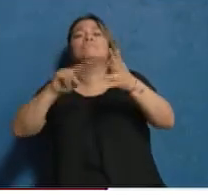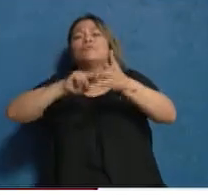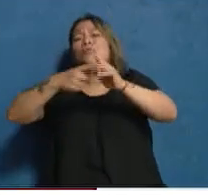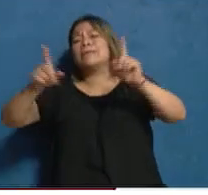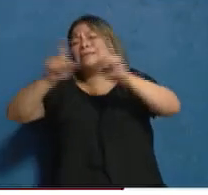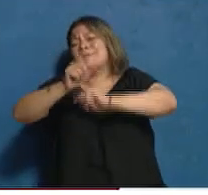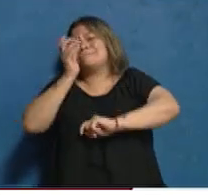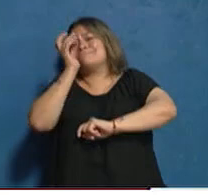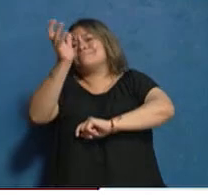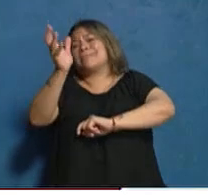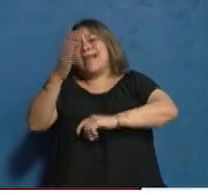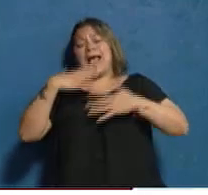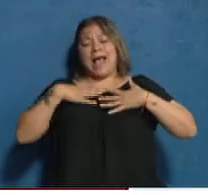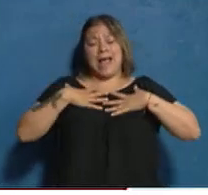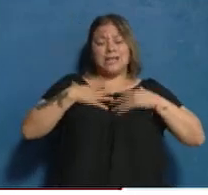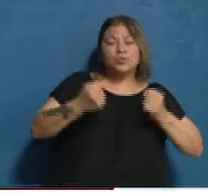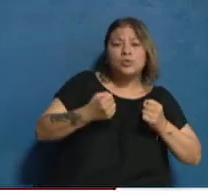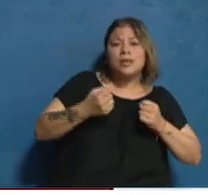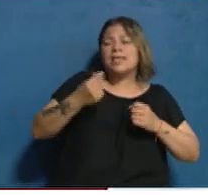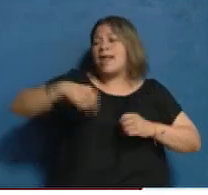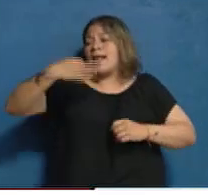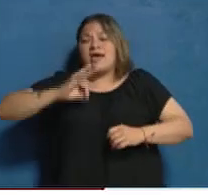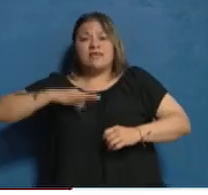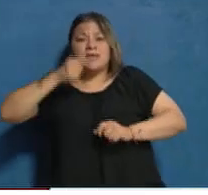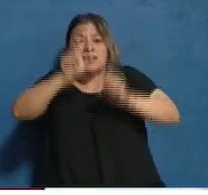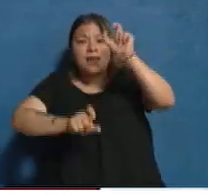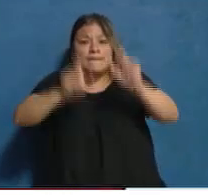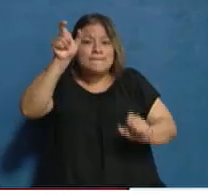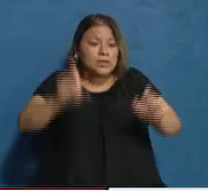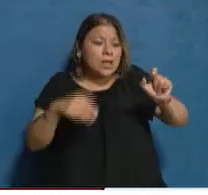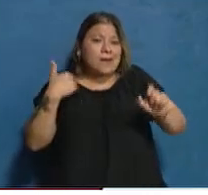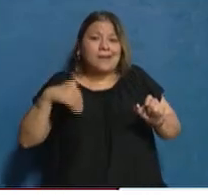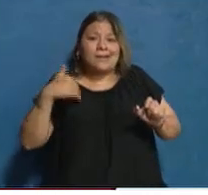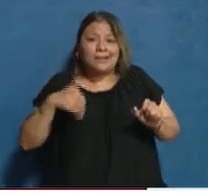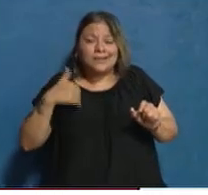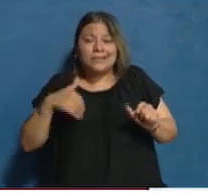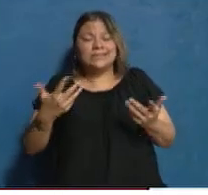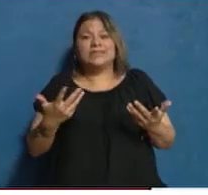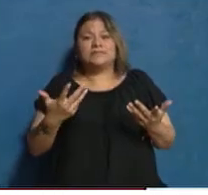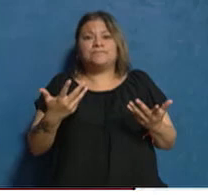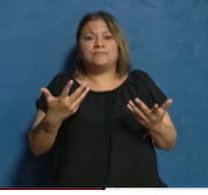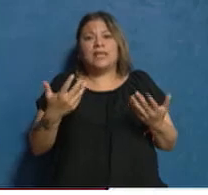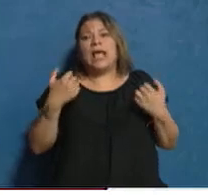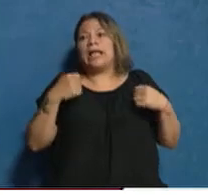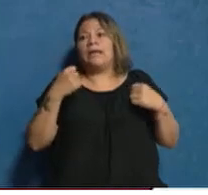muy nocivos a la salud y a la calidad de vida de los argentinos y que va a afectar seriamente